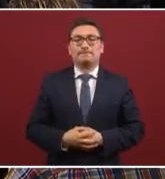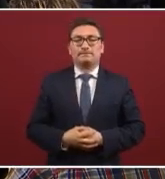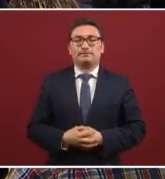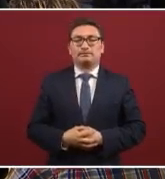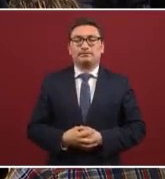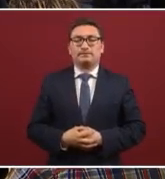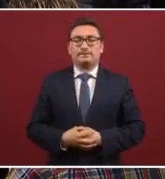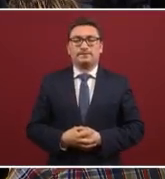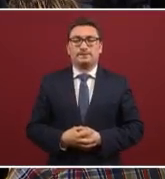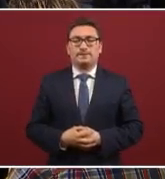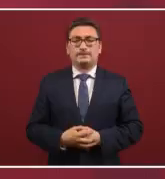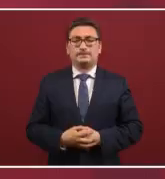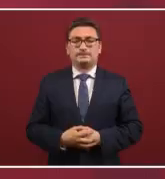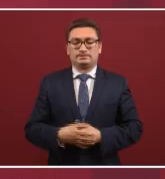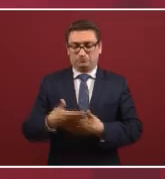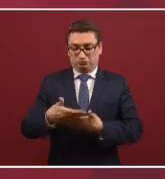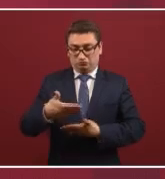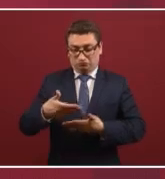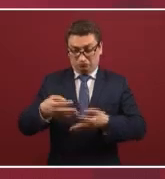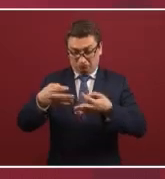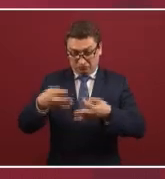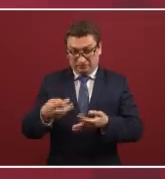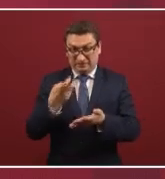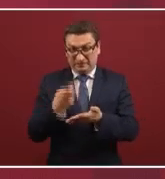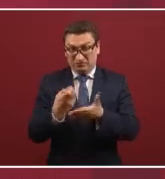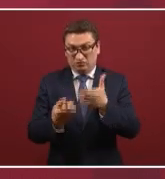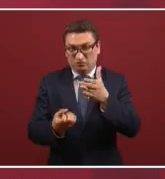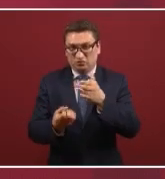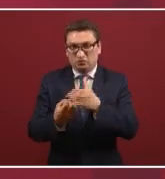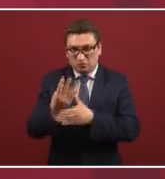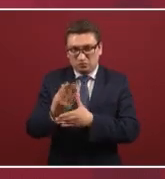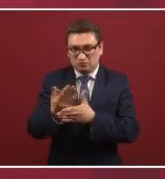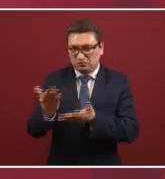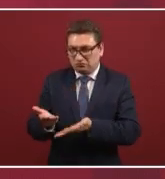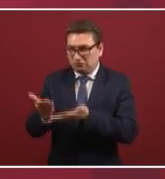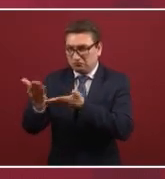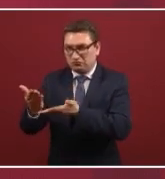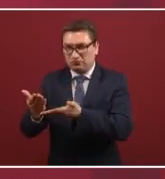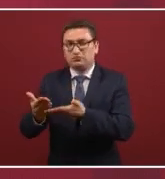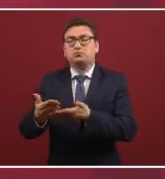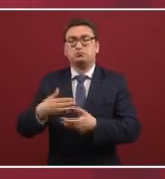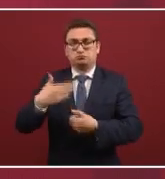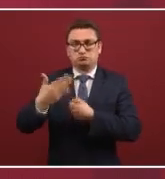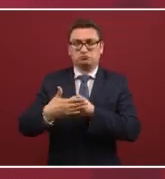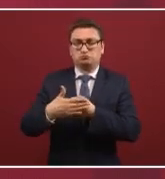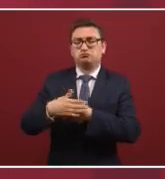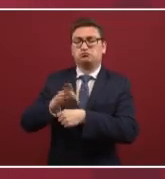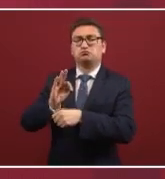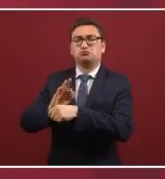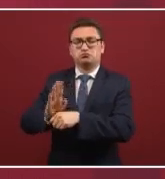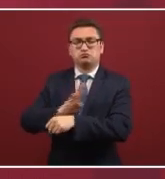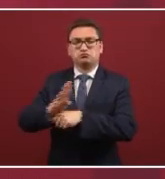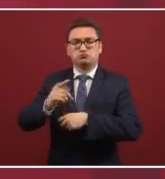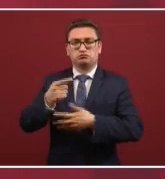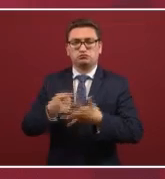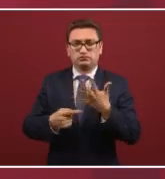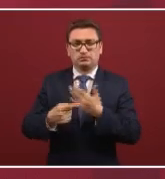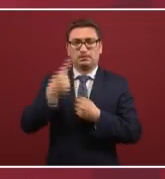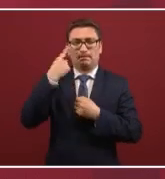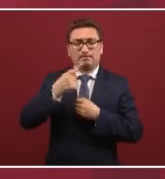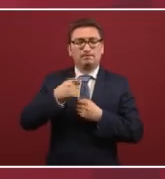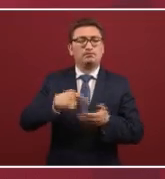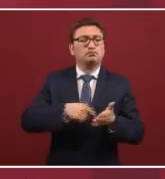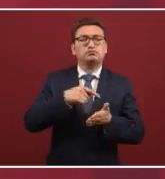porque el nuevo tratado abrirá espacios para la inversión y el comercio, beneficiando a